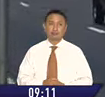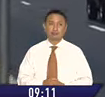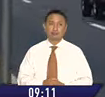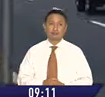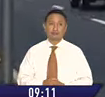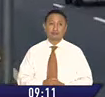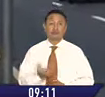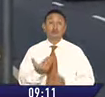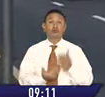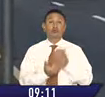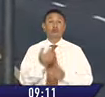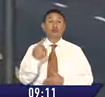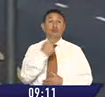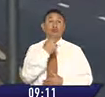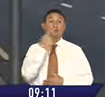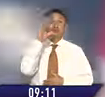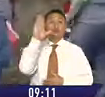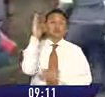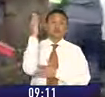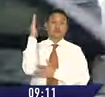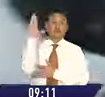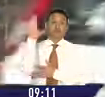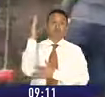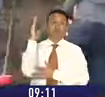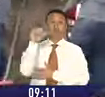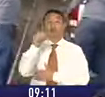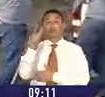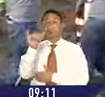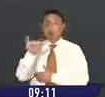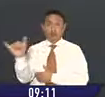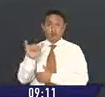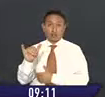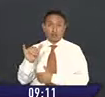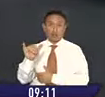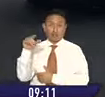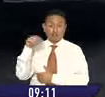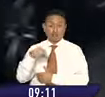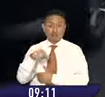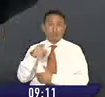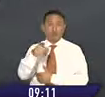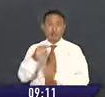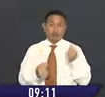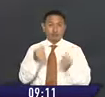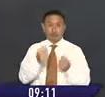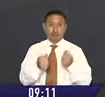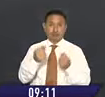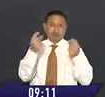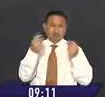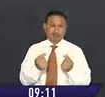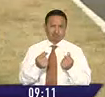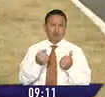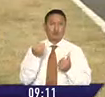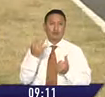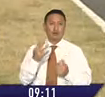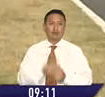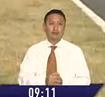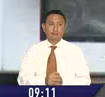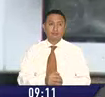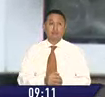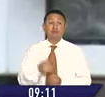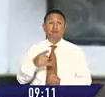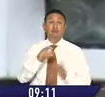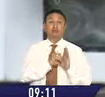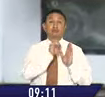El nuevo radar preventivo es un panel móvil que, al igual que los demás medidores, registra la velocidad en la que circulan los autos. El aparato fue